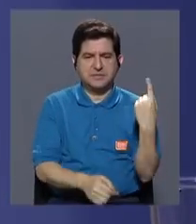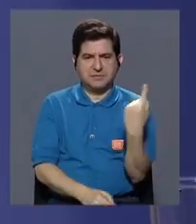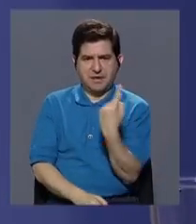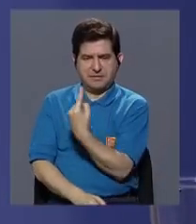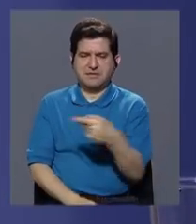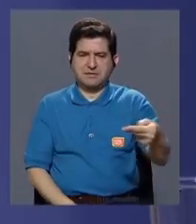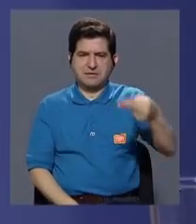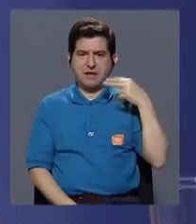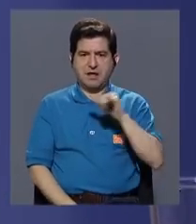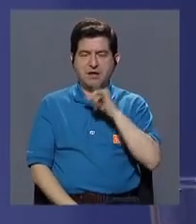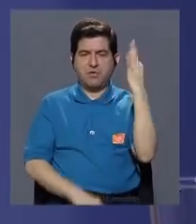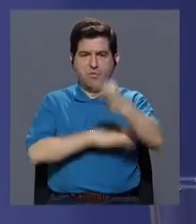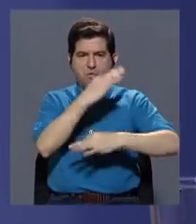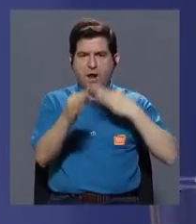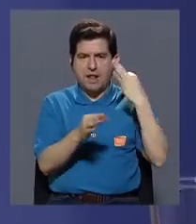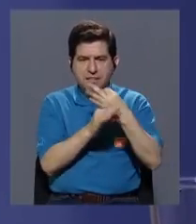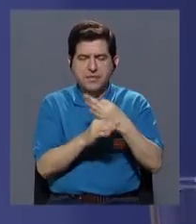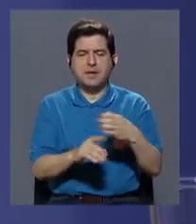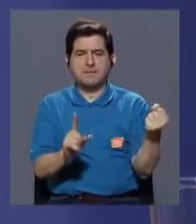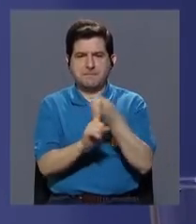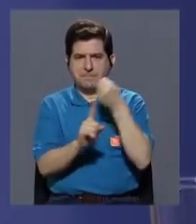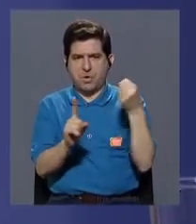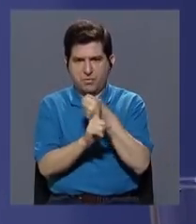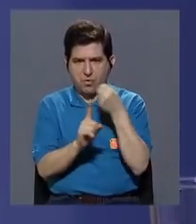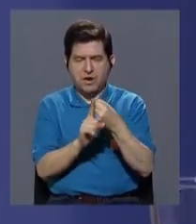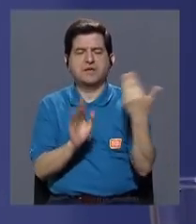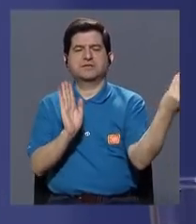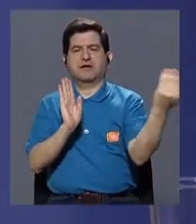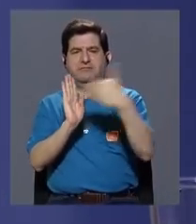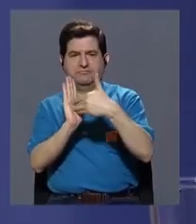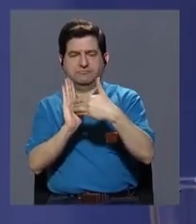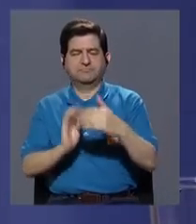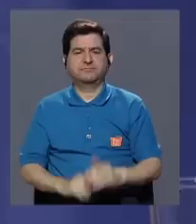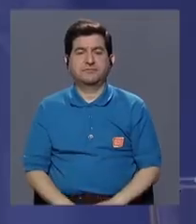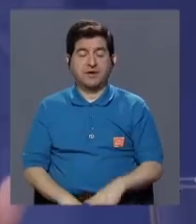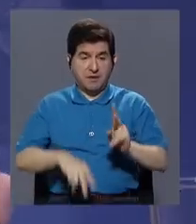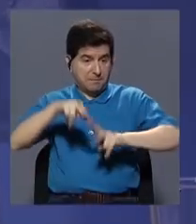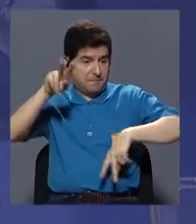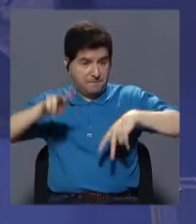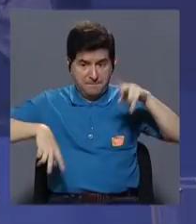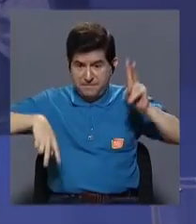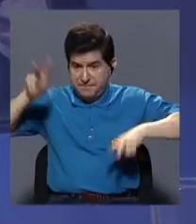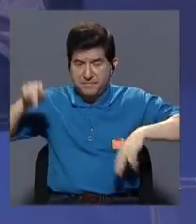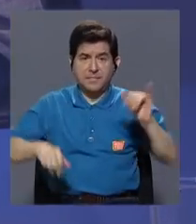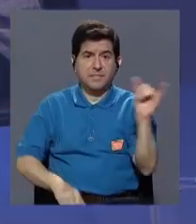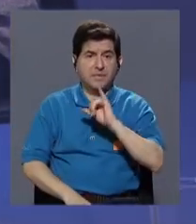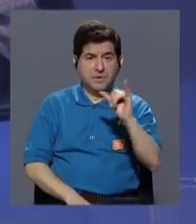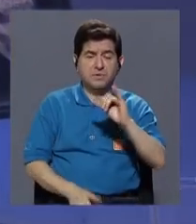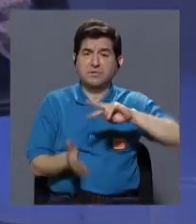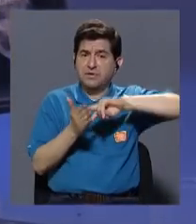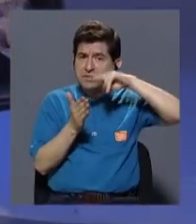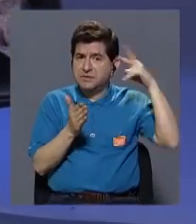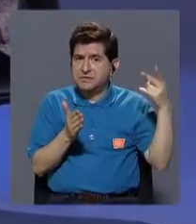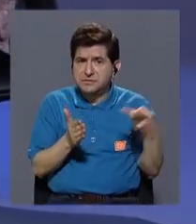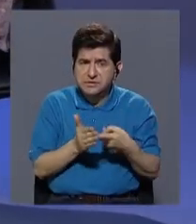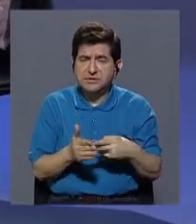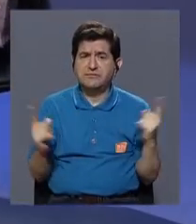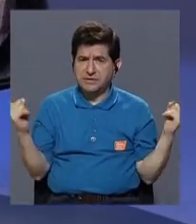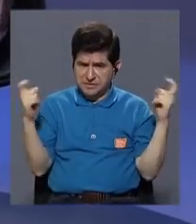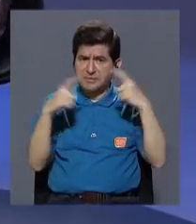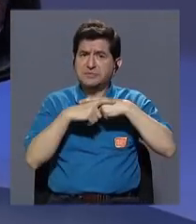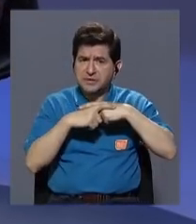historias como del tipo de violencia que sufren o esa variedad también es como